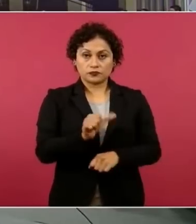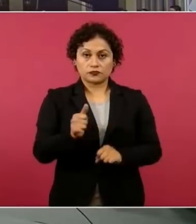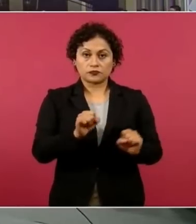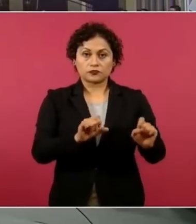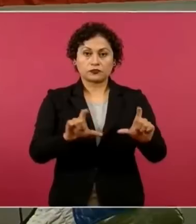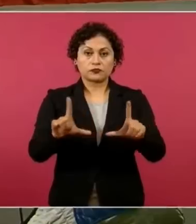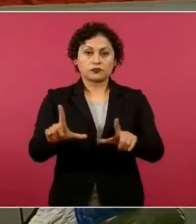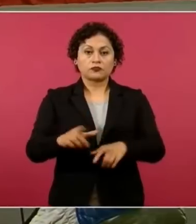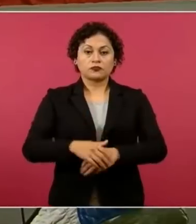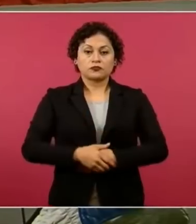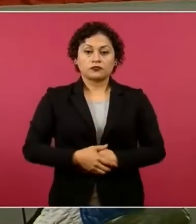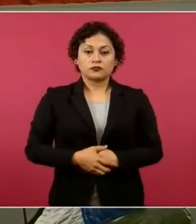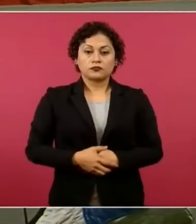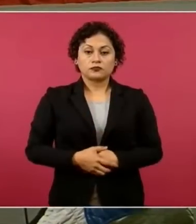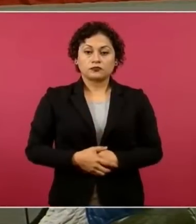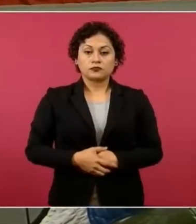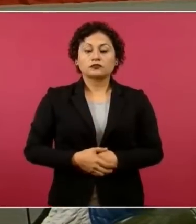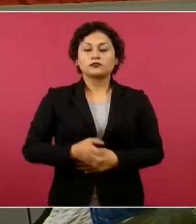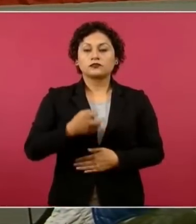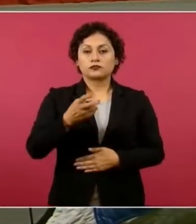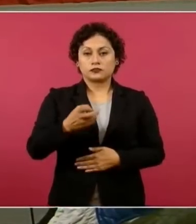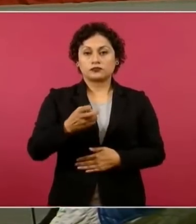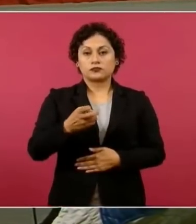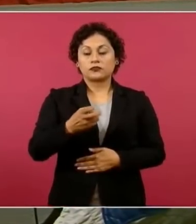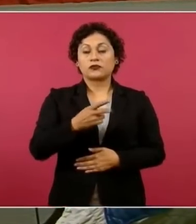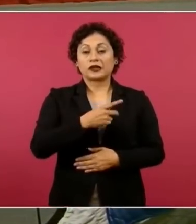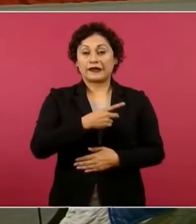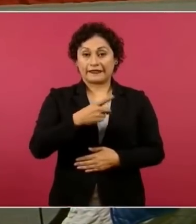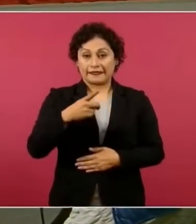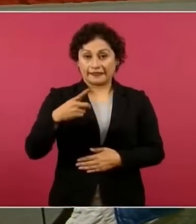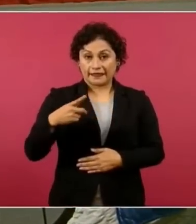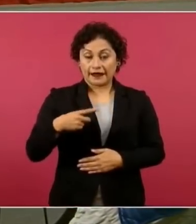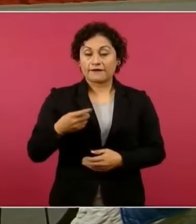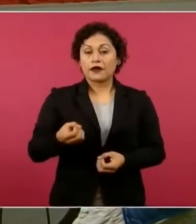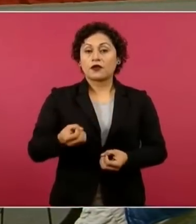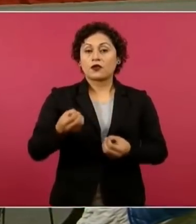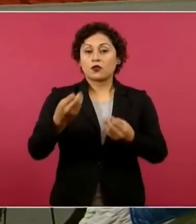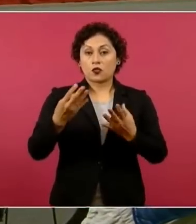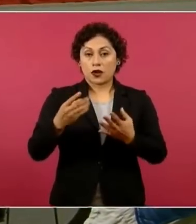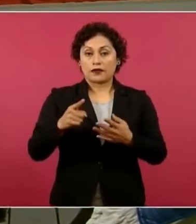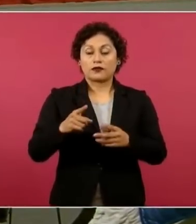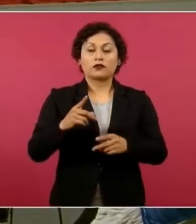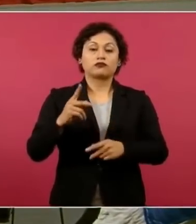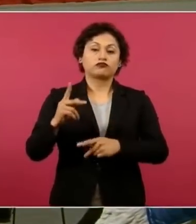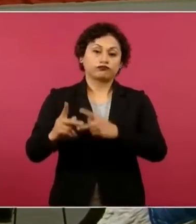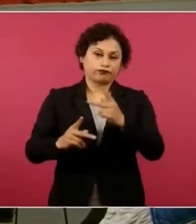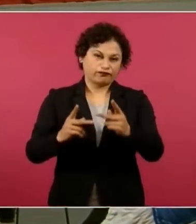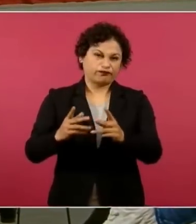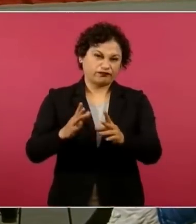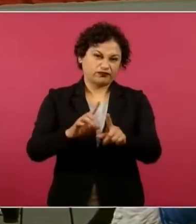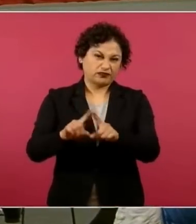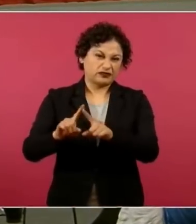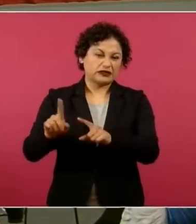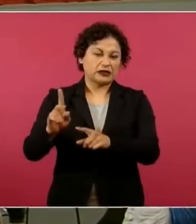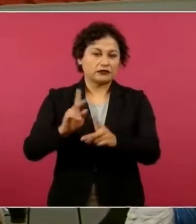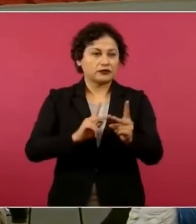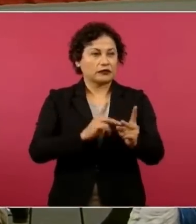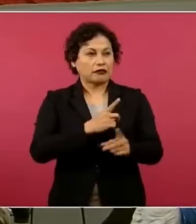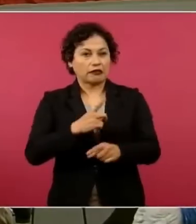Esta es deuda neta en billones de pesos al tercer año y 9 meses de gobierno. Lo mismo,